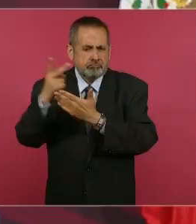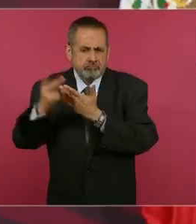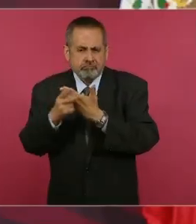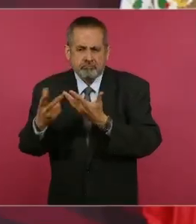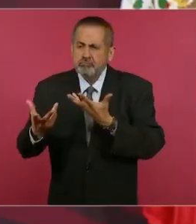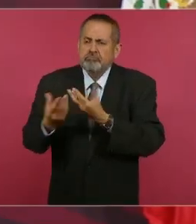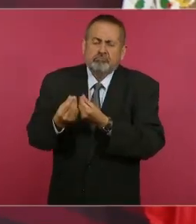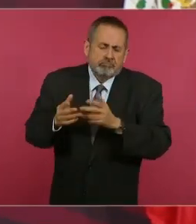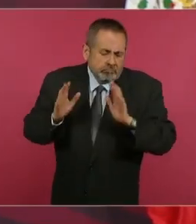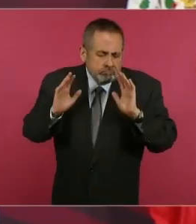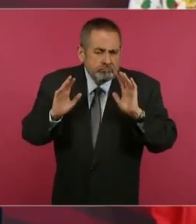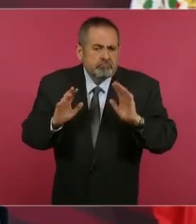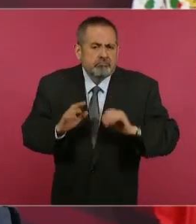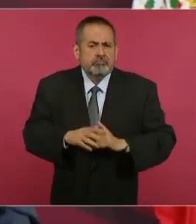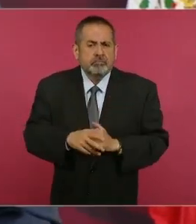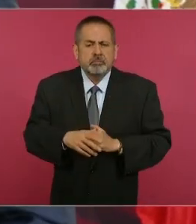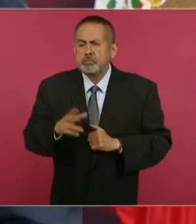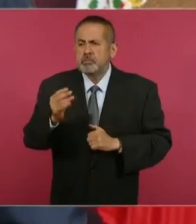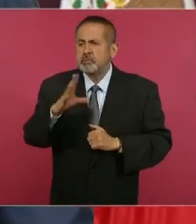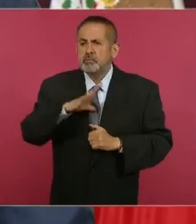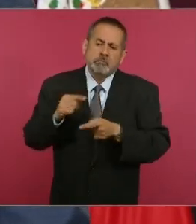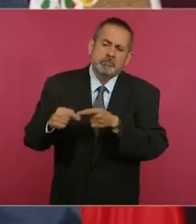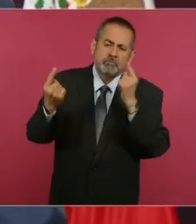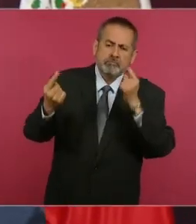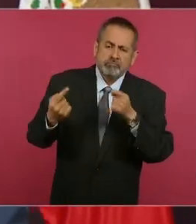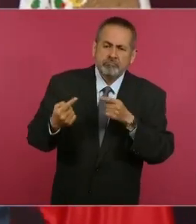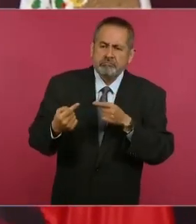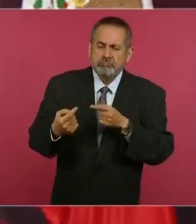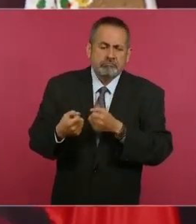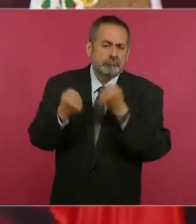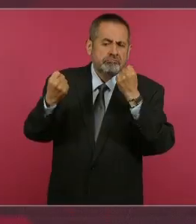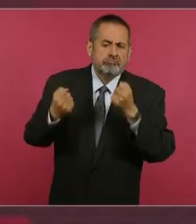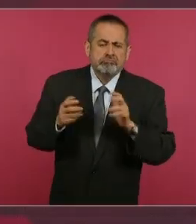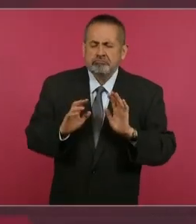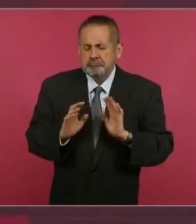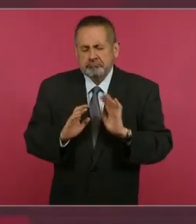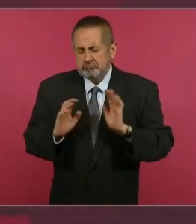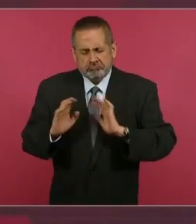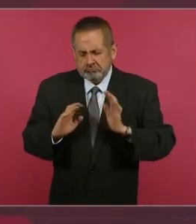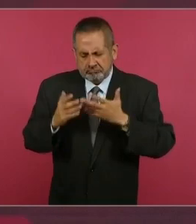bienestar, pero no hay ruptura, no hay